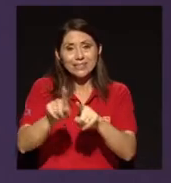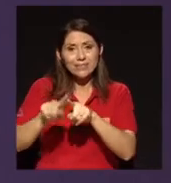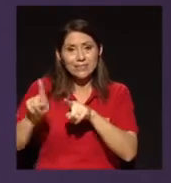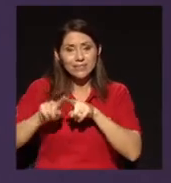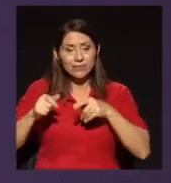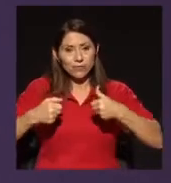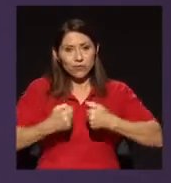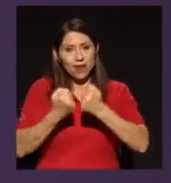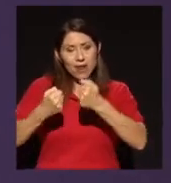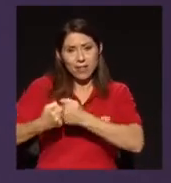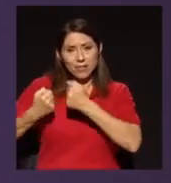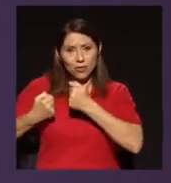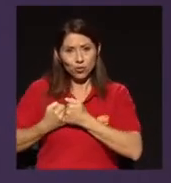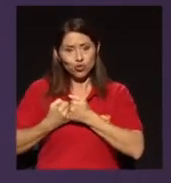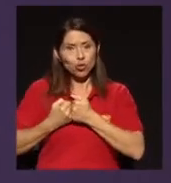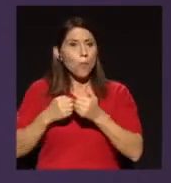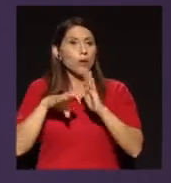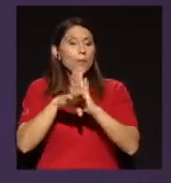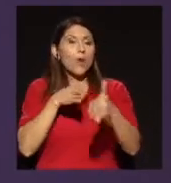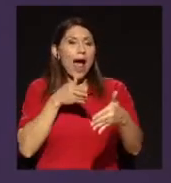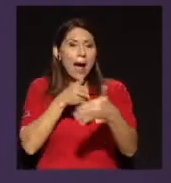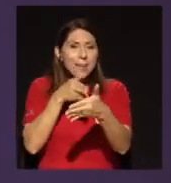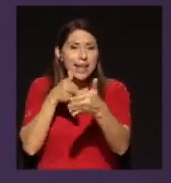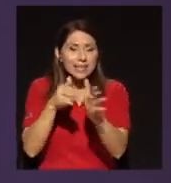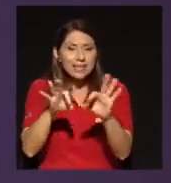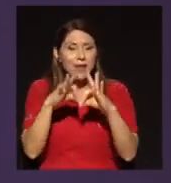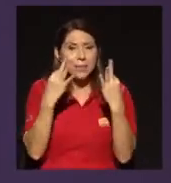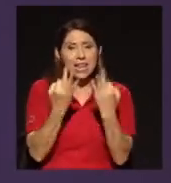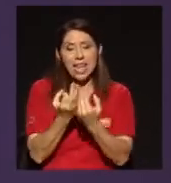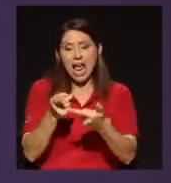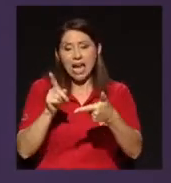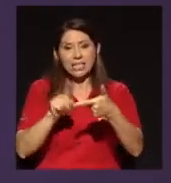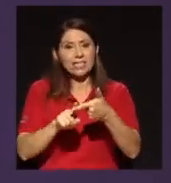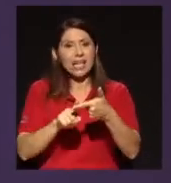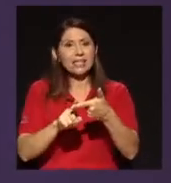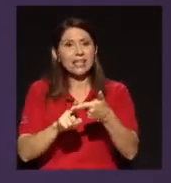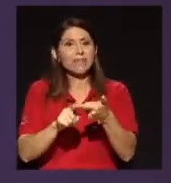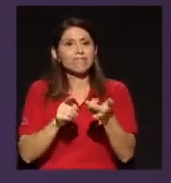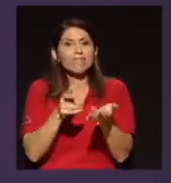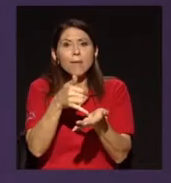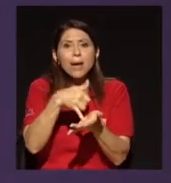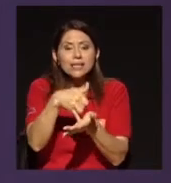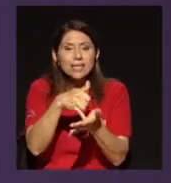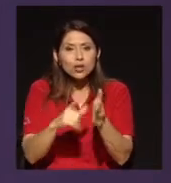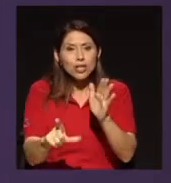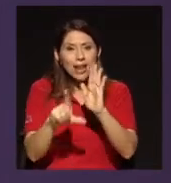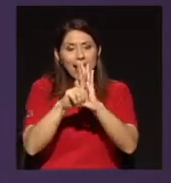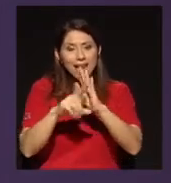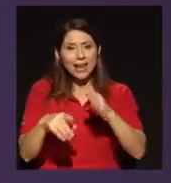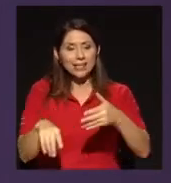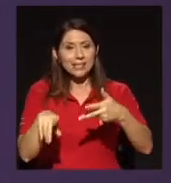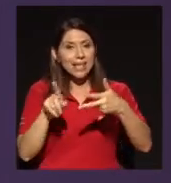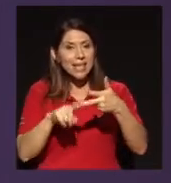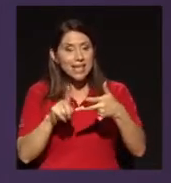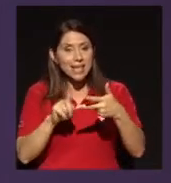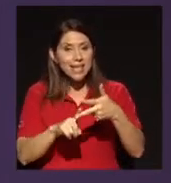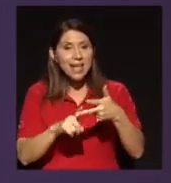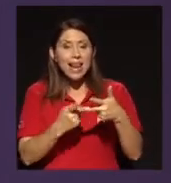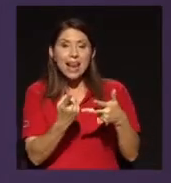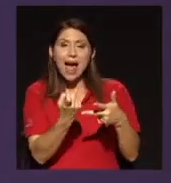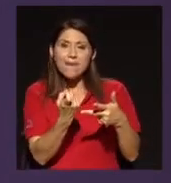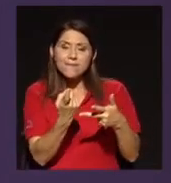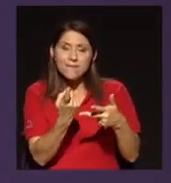responderte en concreto a tu pregunta, desde amenazas familiares hasta vacíos legales y, por ejemplo, también la falta